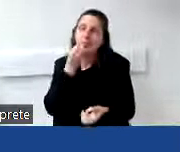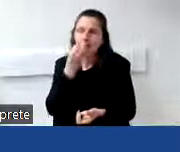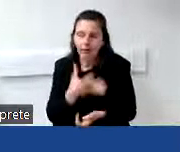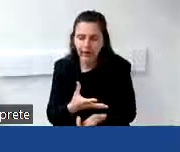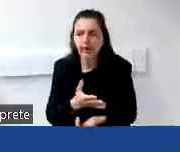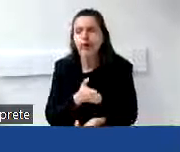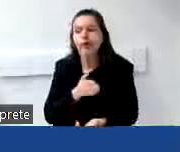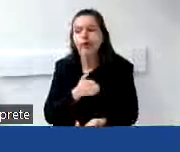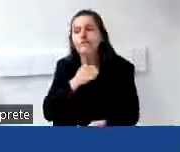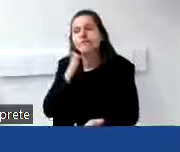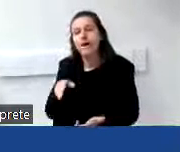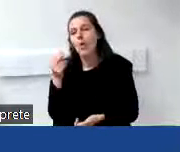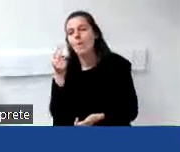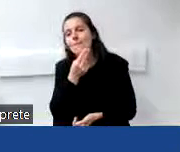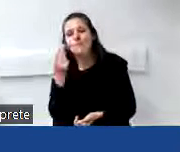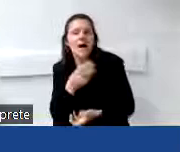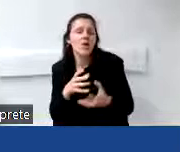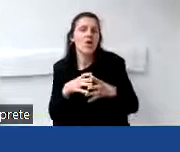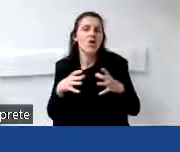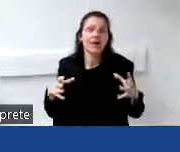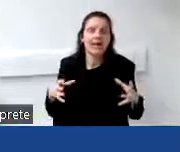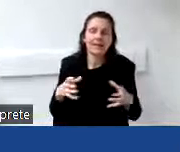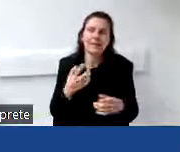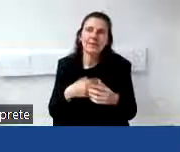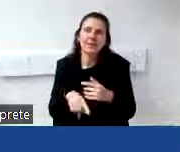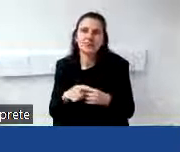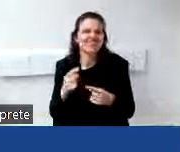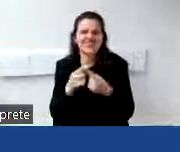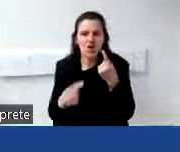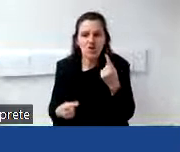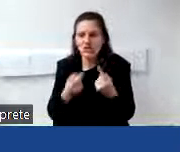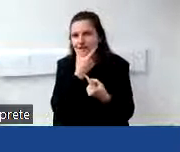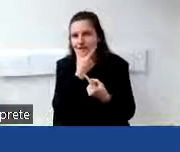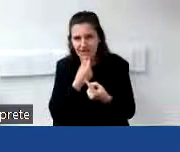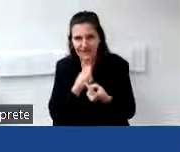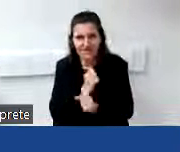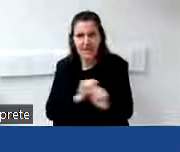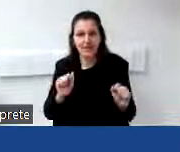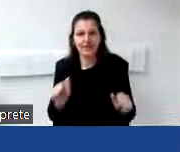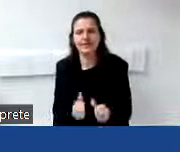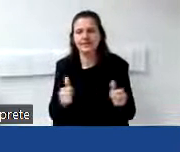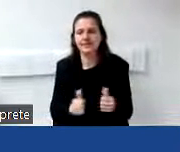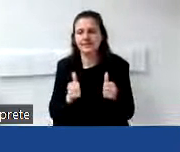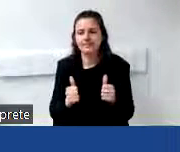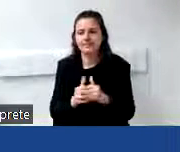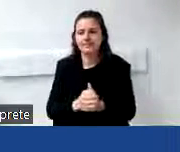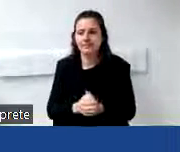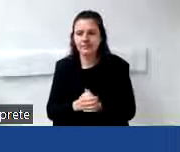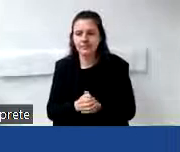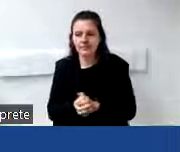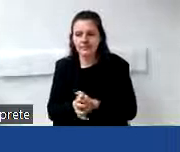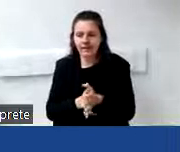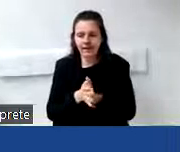razonables, ¿no? Y de que no hay que gastar mucho dinero para generar ciertos cambios en cuanto a lo que es la atención para las personas